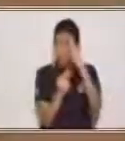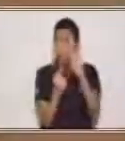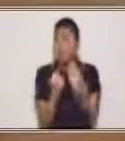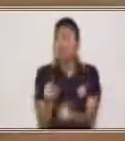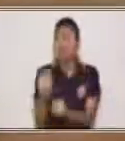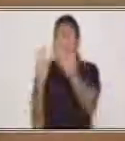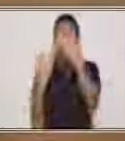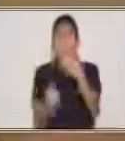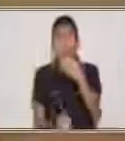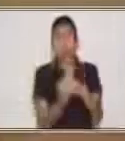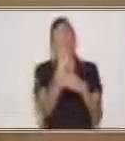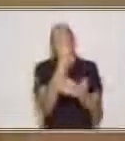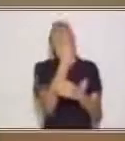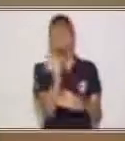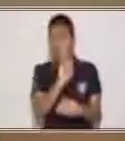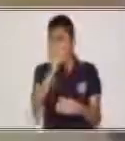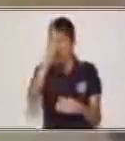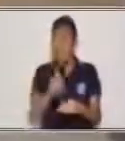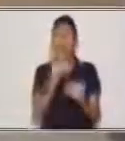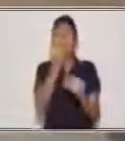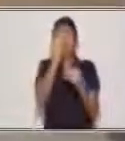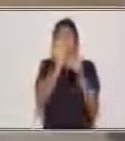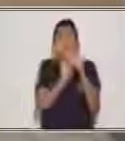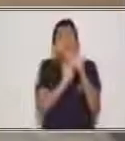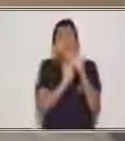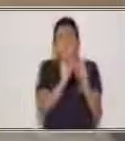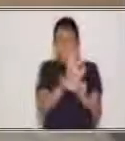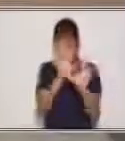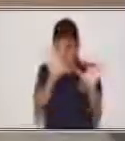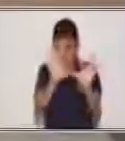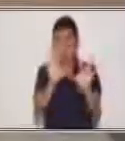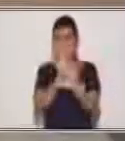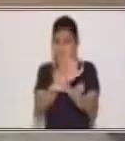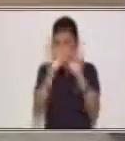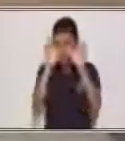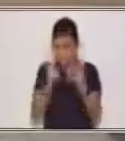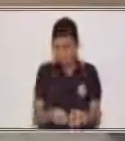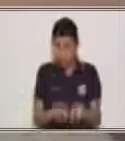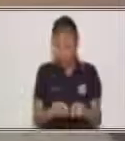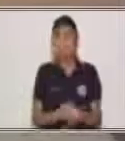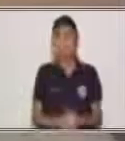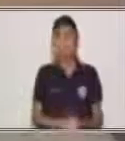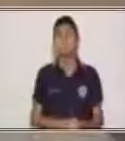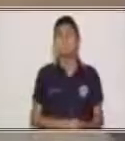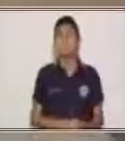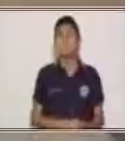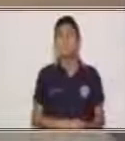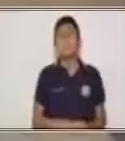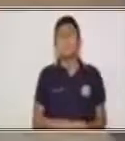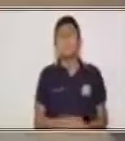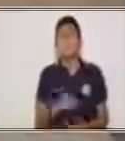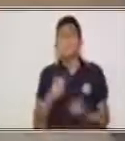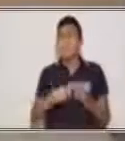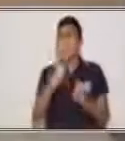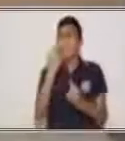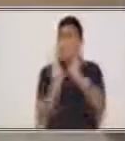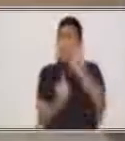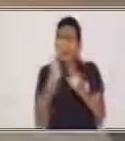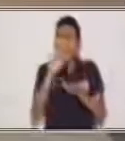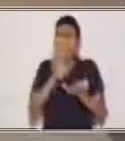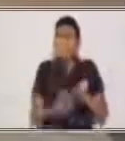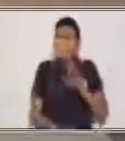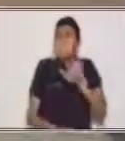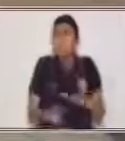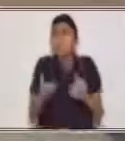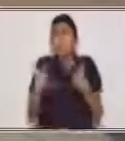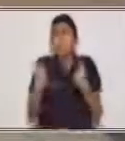Entonces yo solicité ayuda de un adulto para que encendiera mi vela y poder hacer el experimento. ¿Cuáles van a ser nuestros pasos?